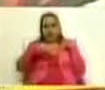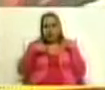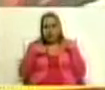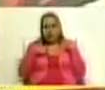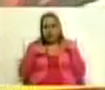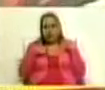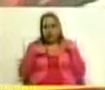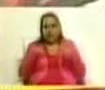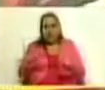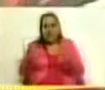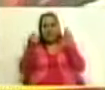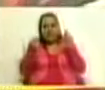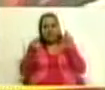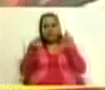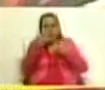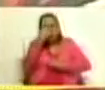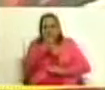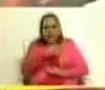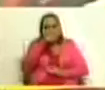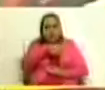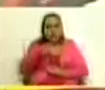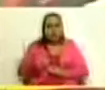asumir esos dolores de parto.